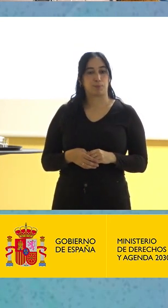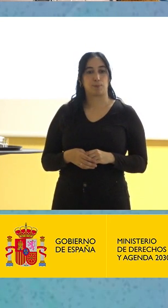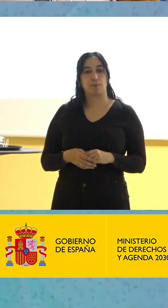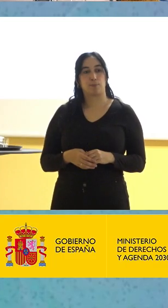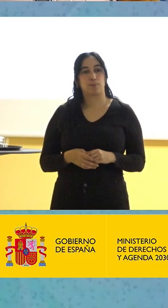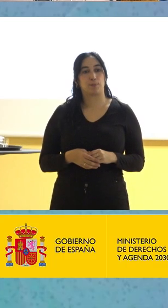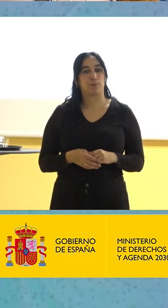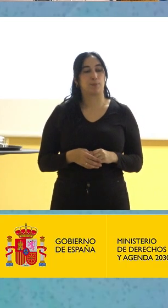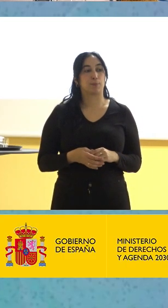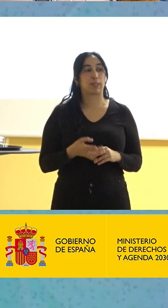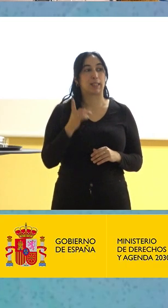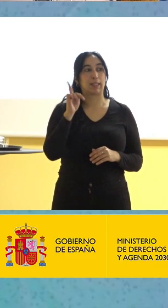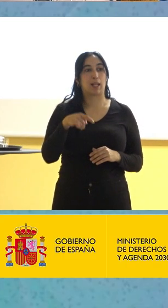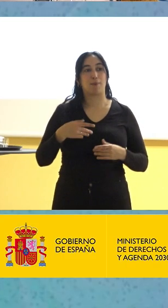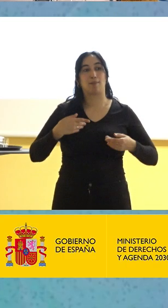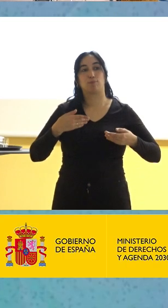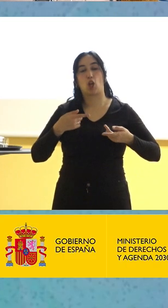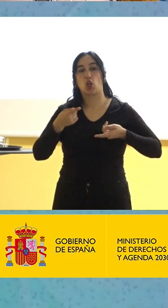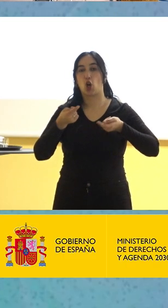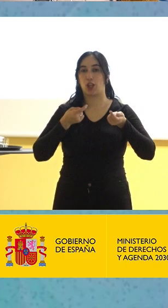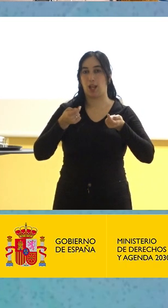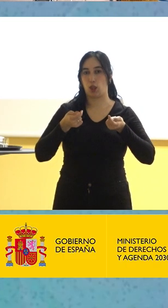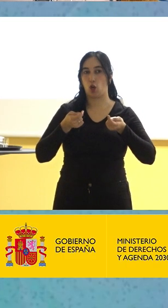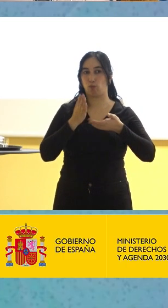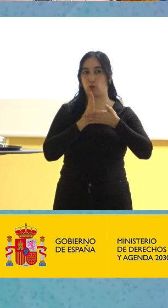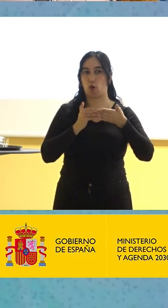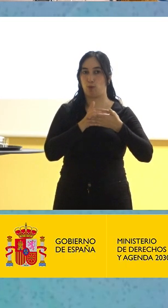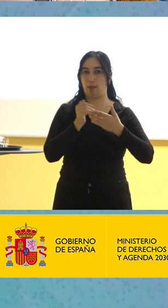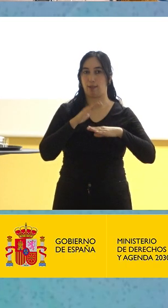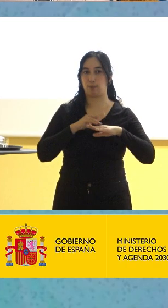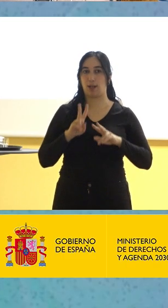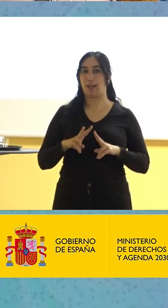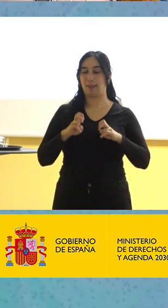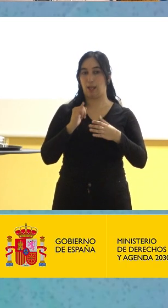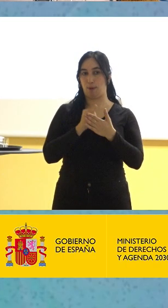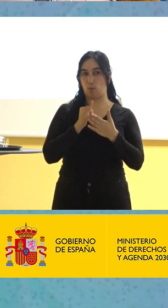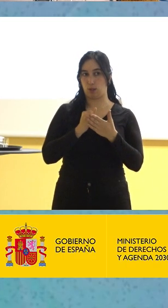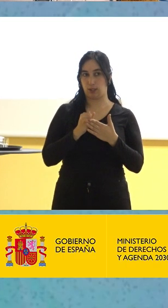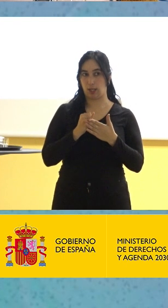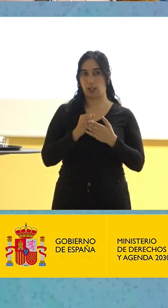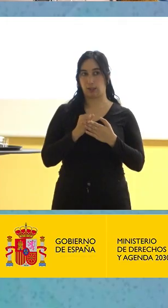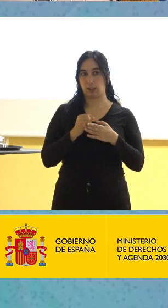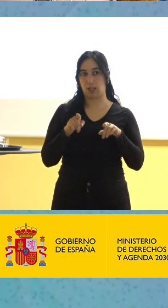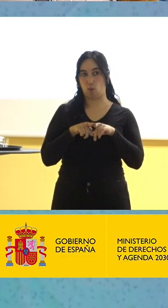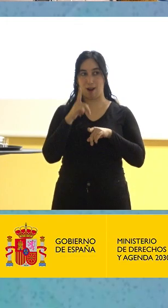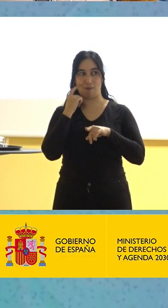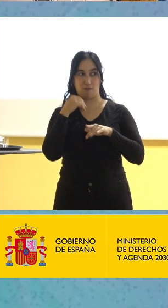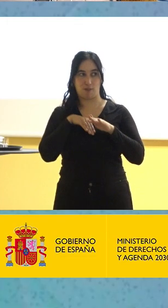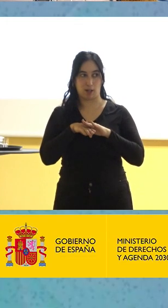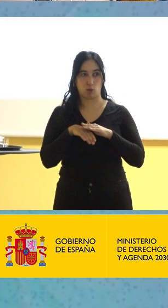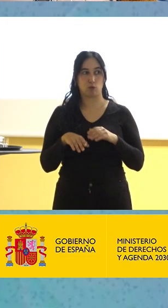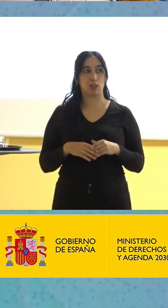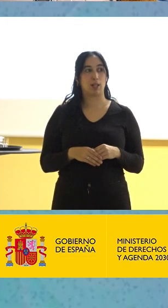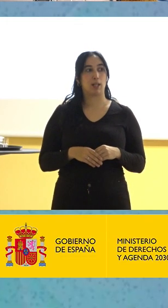También la coordinación entre las diferentes comunidades autónomas para los bancos de muestras y que